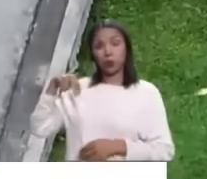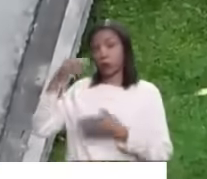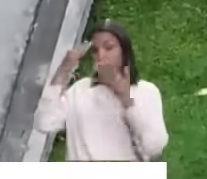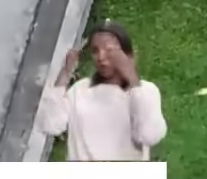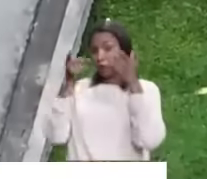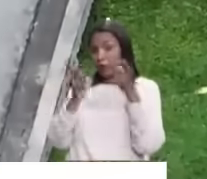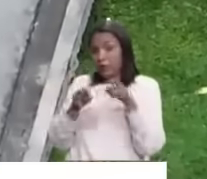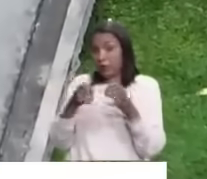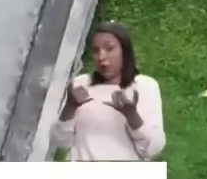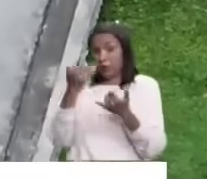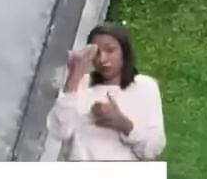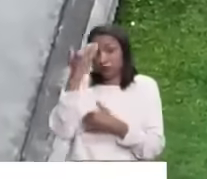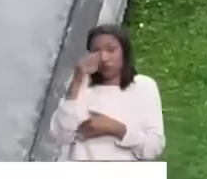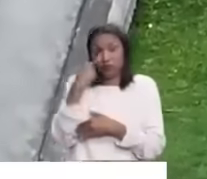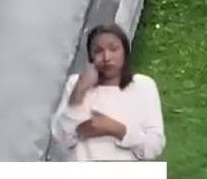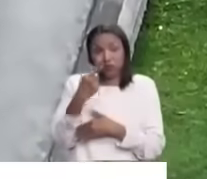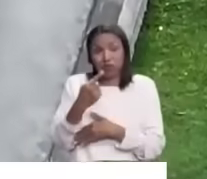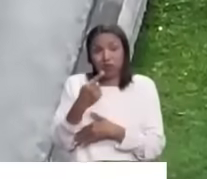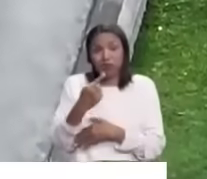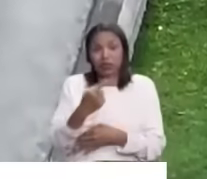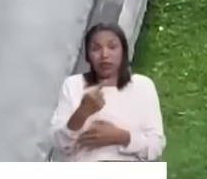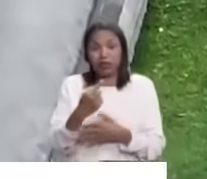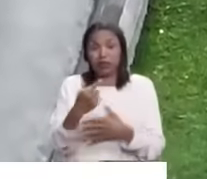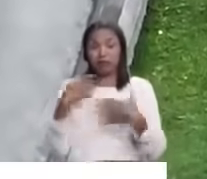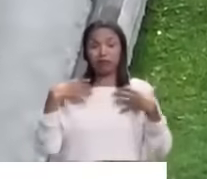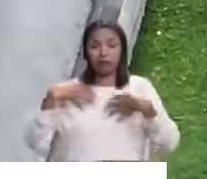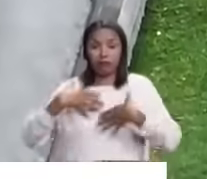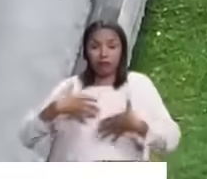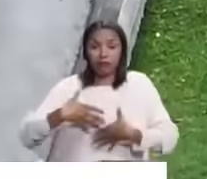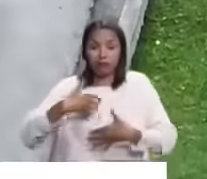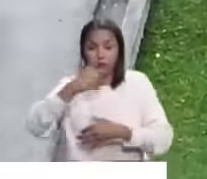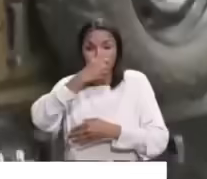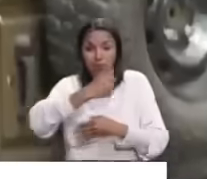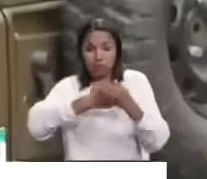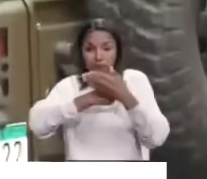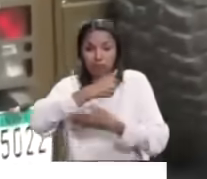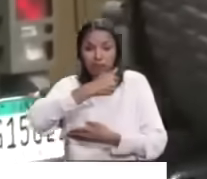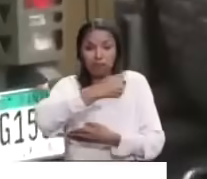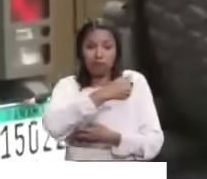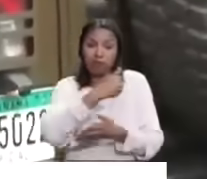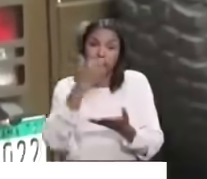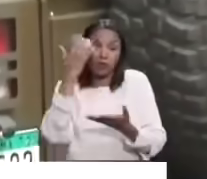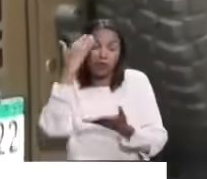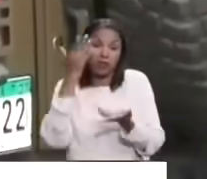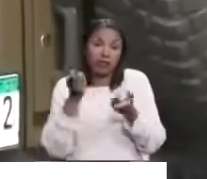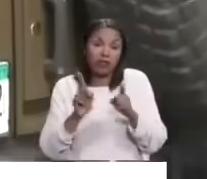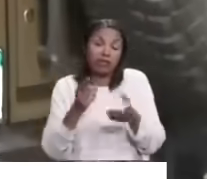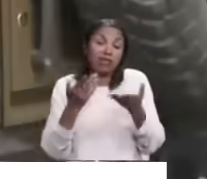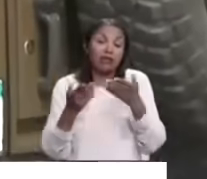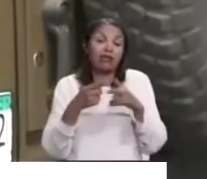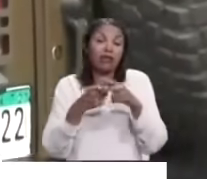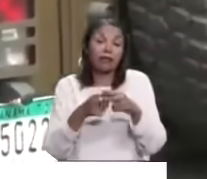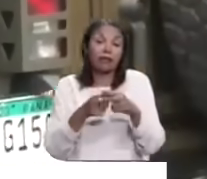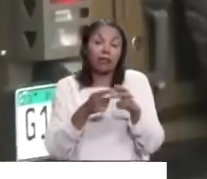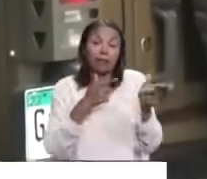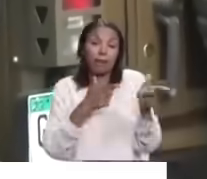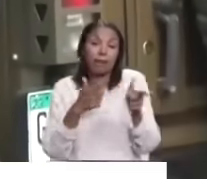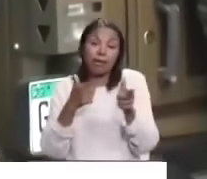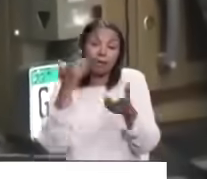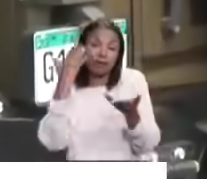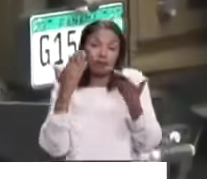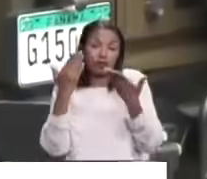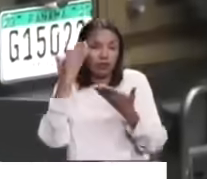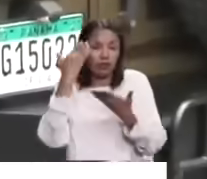ocurrir. Vemos entonces cómo se están preparando pues para tratar de arribar o acercarse más.